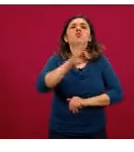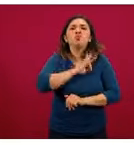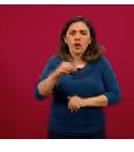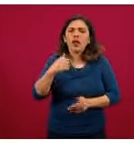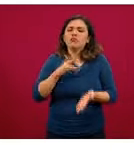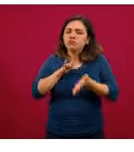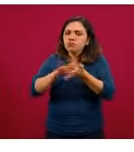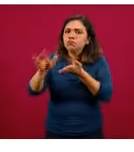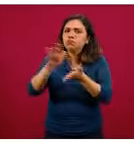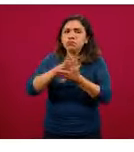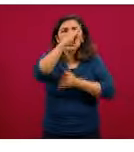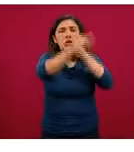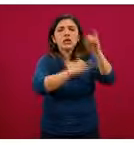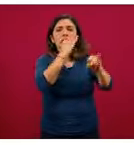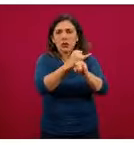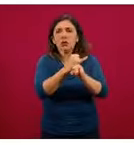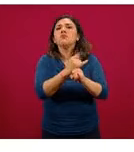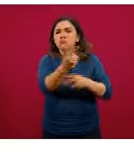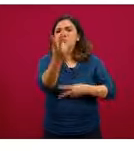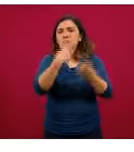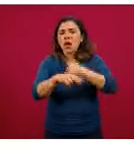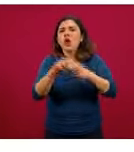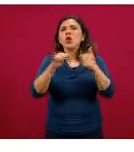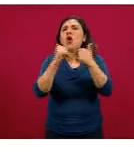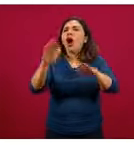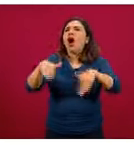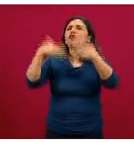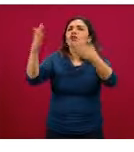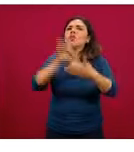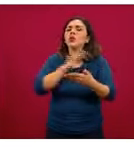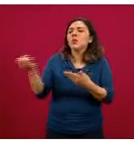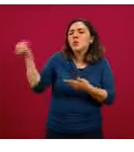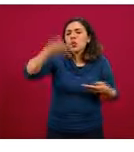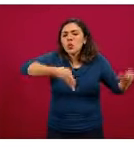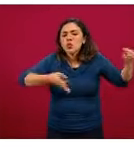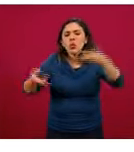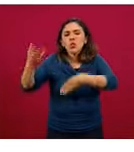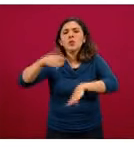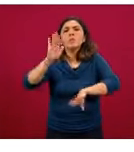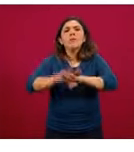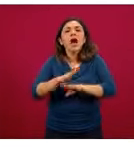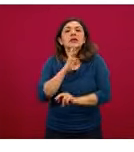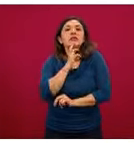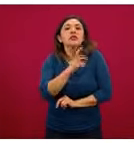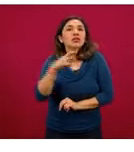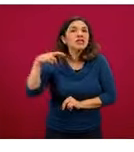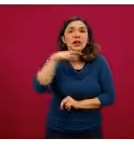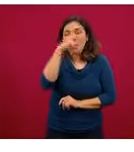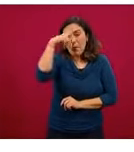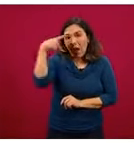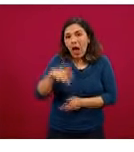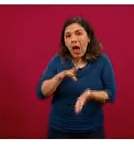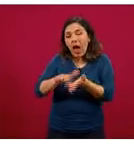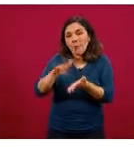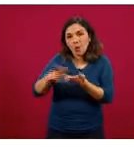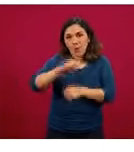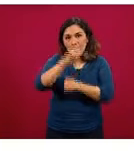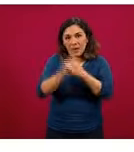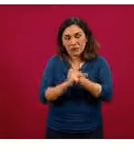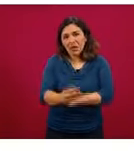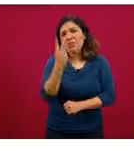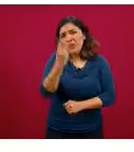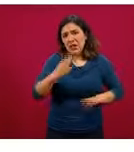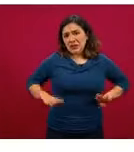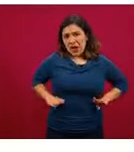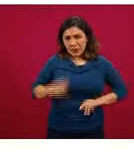apoyo internacional externo que viene a complementar el arsenal de respuesta del país. De tres